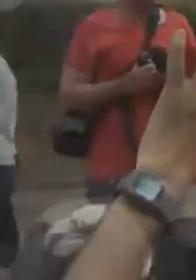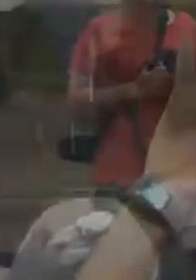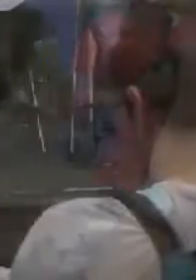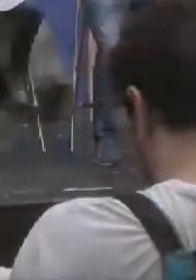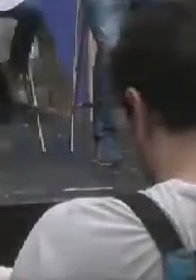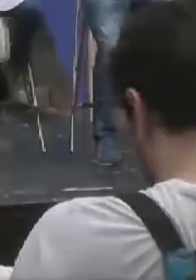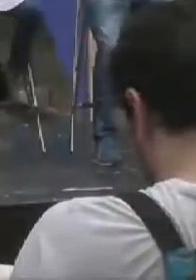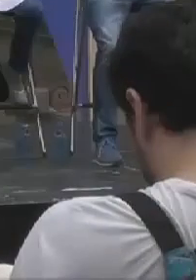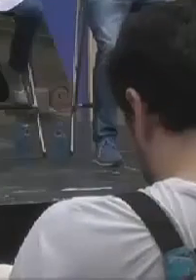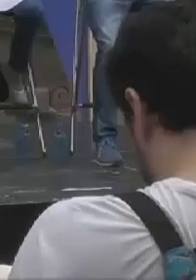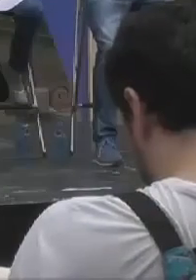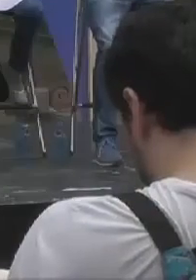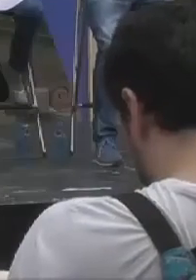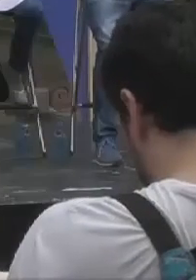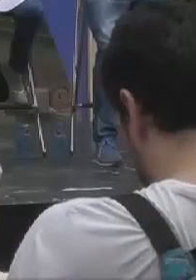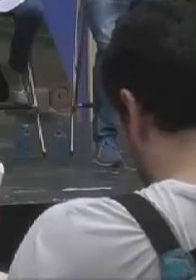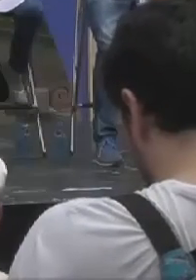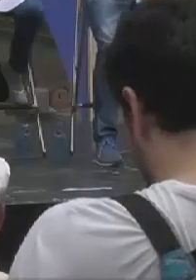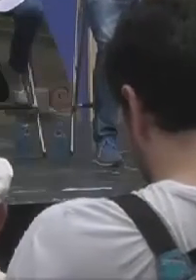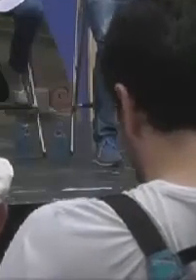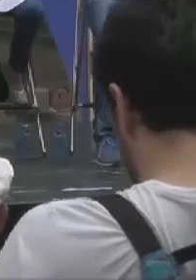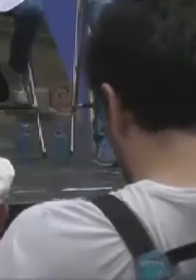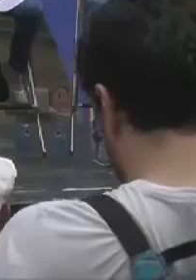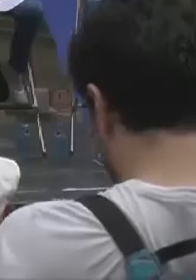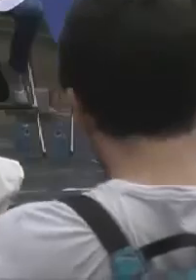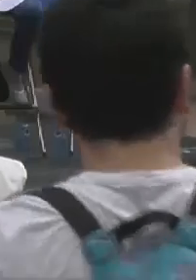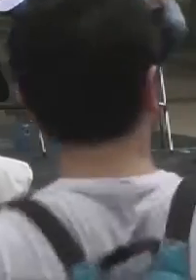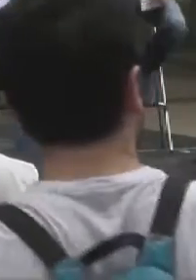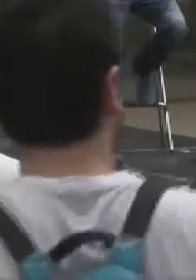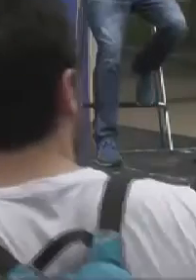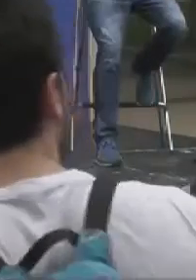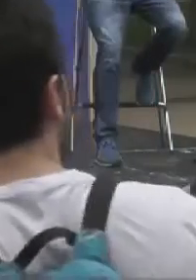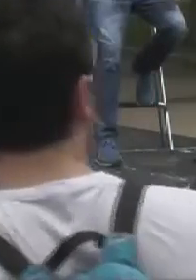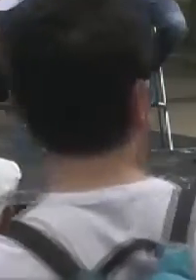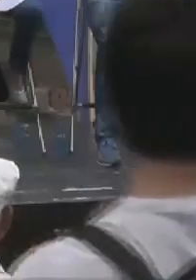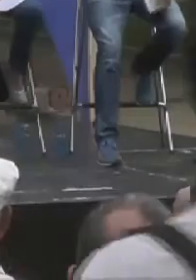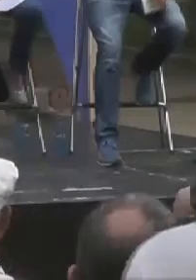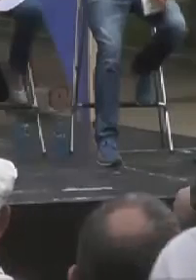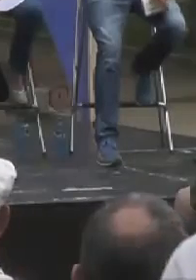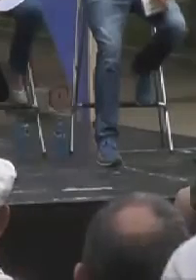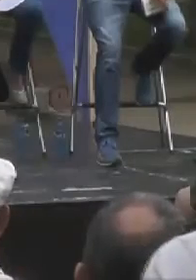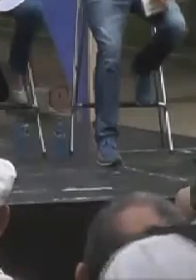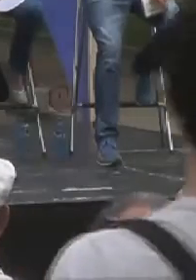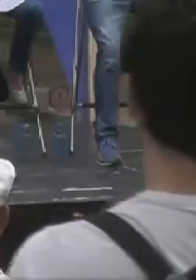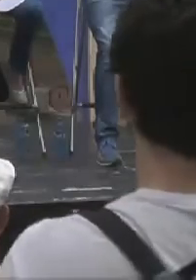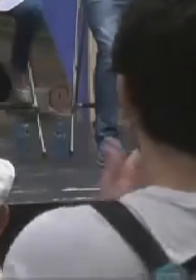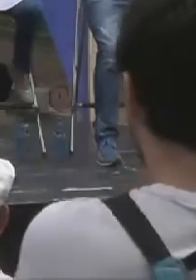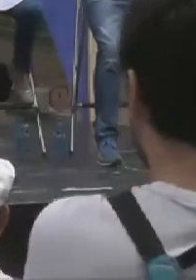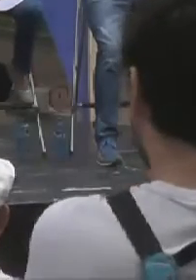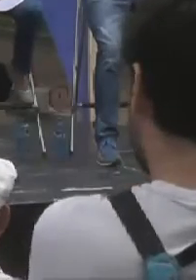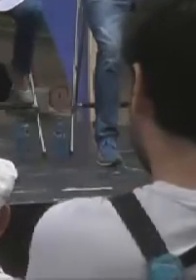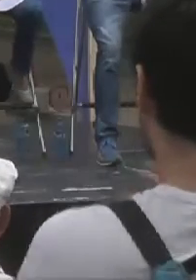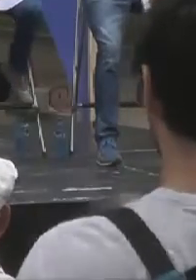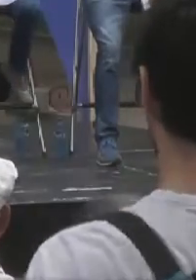viña unha misa, unha procesión, por favor indicádelle que está na plaza do lado, pero incluso non fai falta.